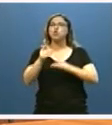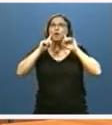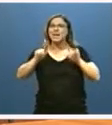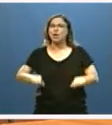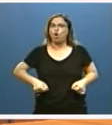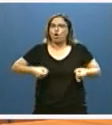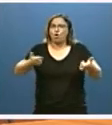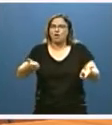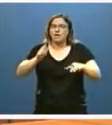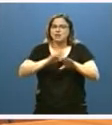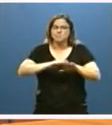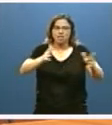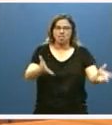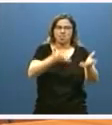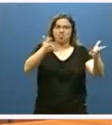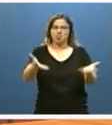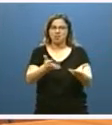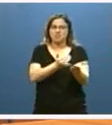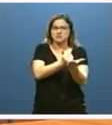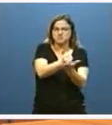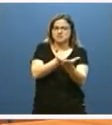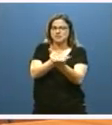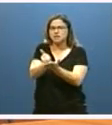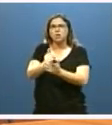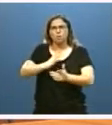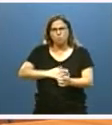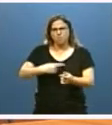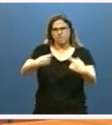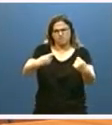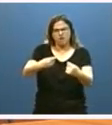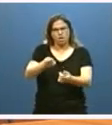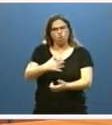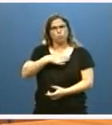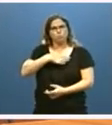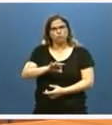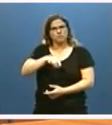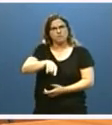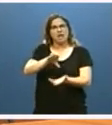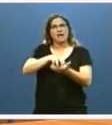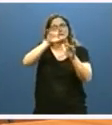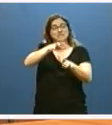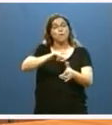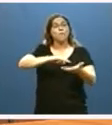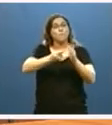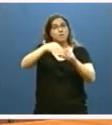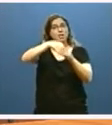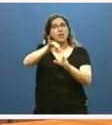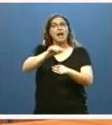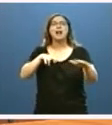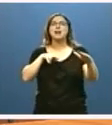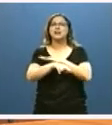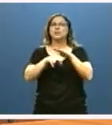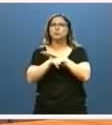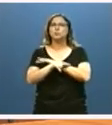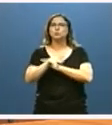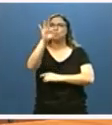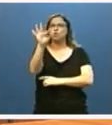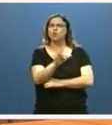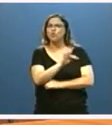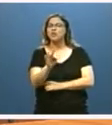distintas producciones agrarias con un nicho de mercado de amplias posibilidades en la comunidad un plan que contempla recursos por 53